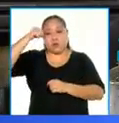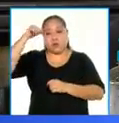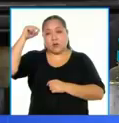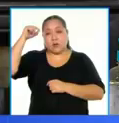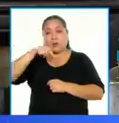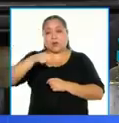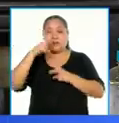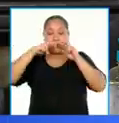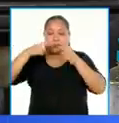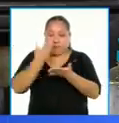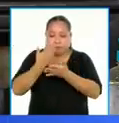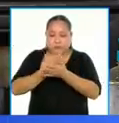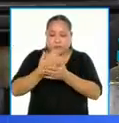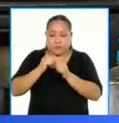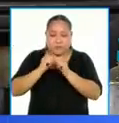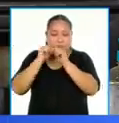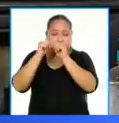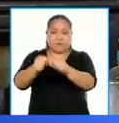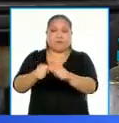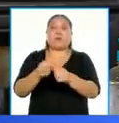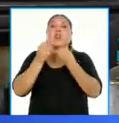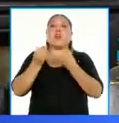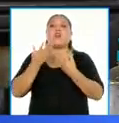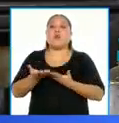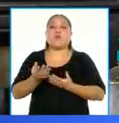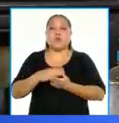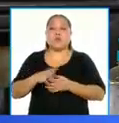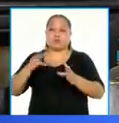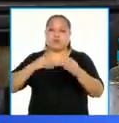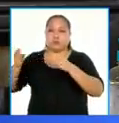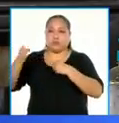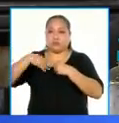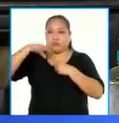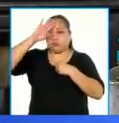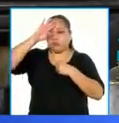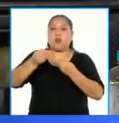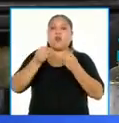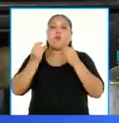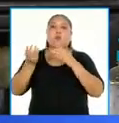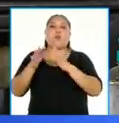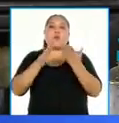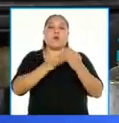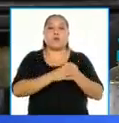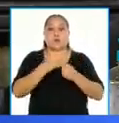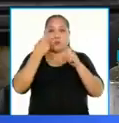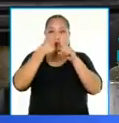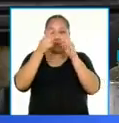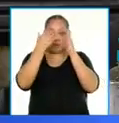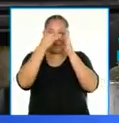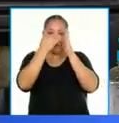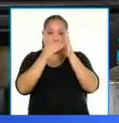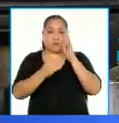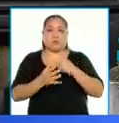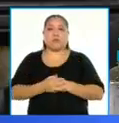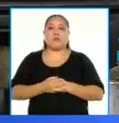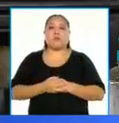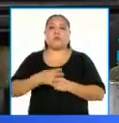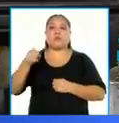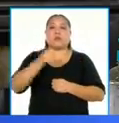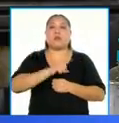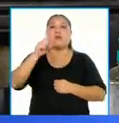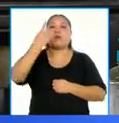estamos evaluando permanentemente cómo va la tasa de contagios, la tasa de fallecimientos, etcétera. Entonces, a partir